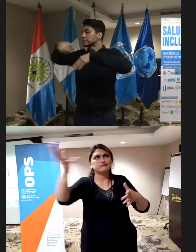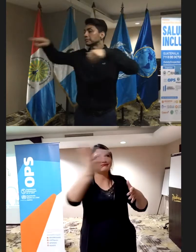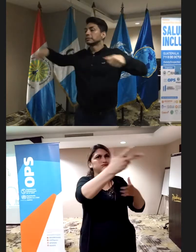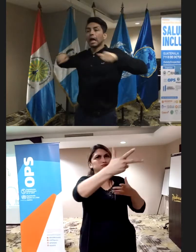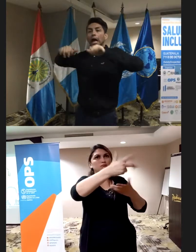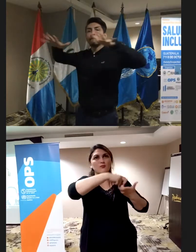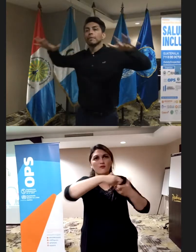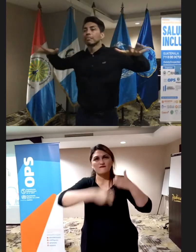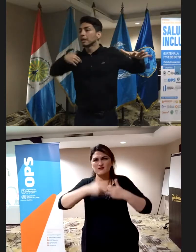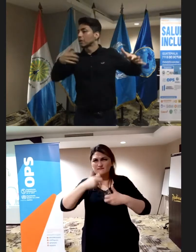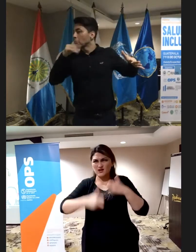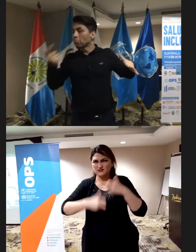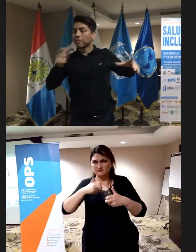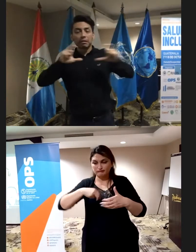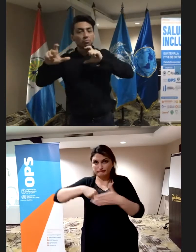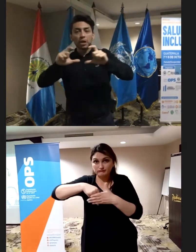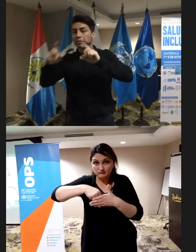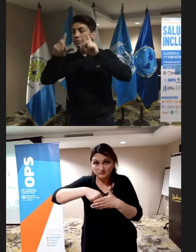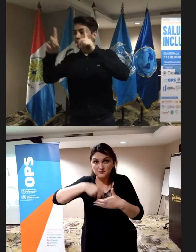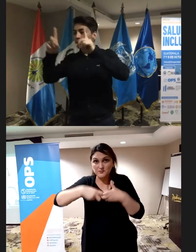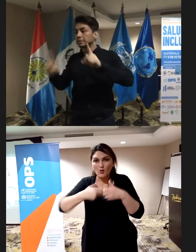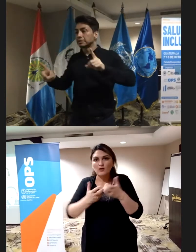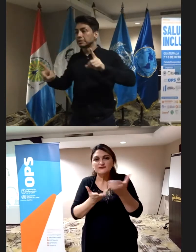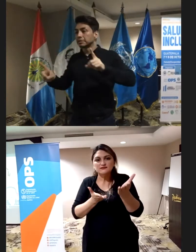con discapacidad a acceder a estos servicios.